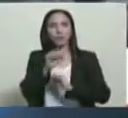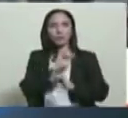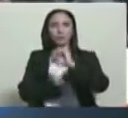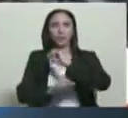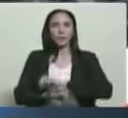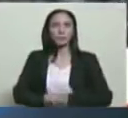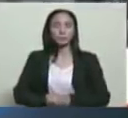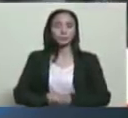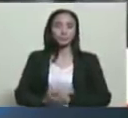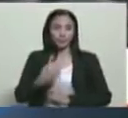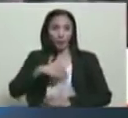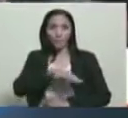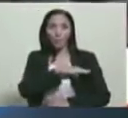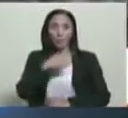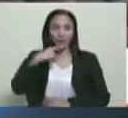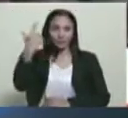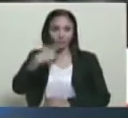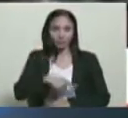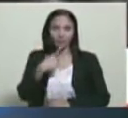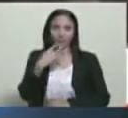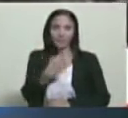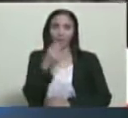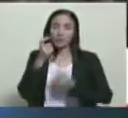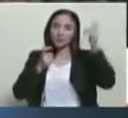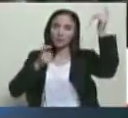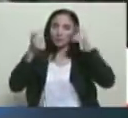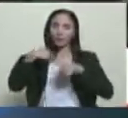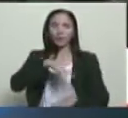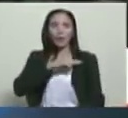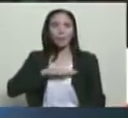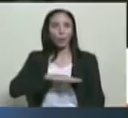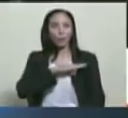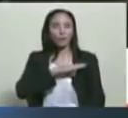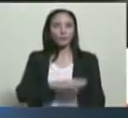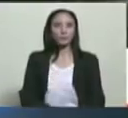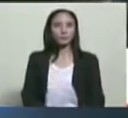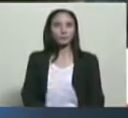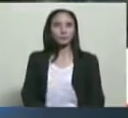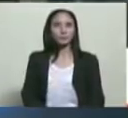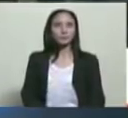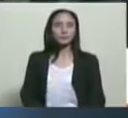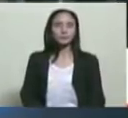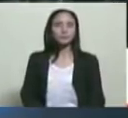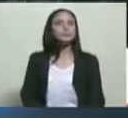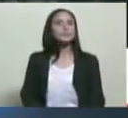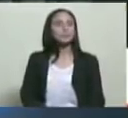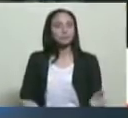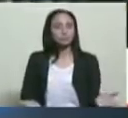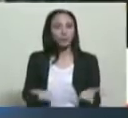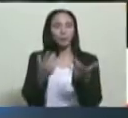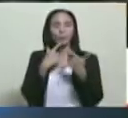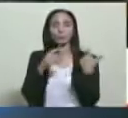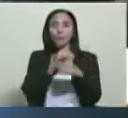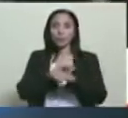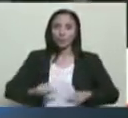Esa es la moral bolivariana y chavista de la Fuerza Armada Nacional Bolivariana. En marcha